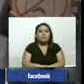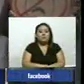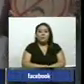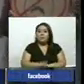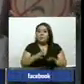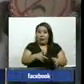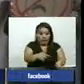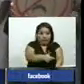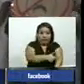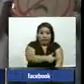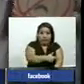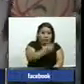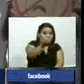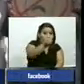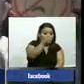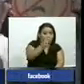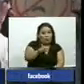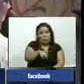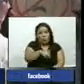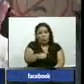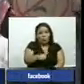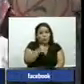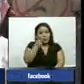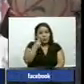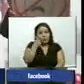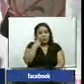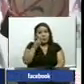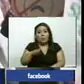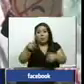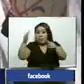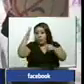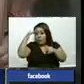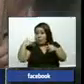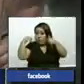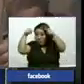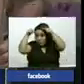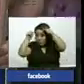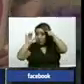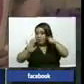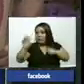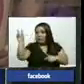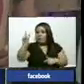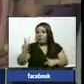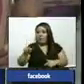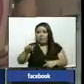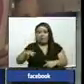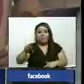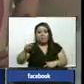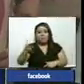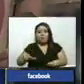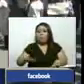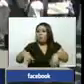las emergencias, entre otras áreas críticas de los hospitales, las enfermeras venezolanas realizaban el miércoles un paro de